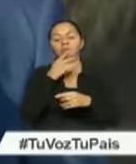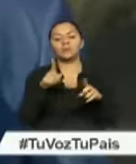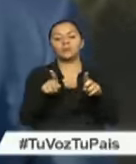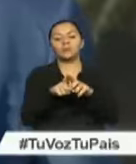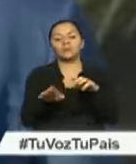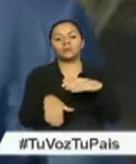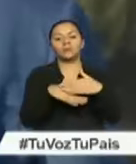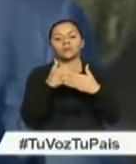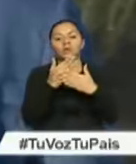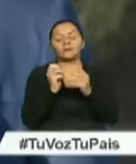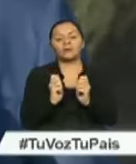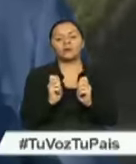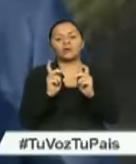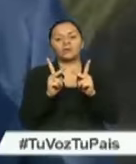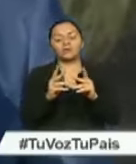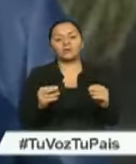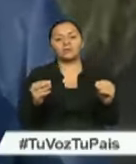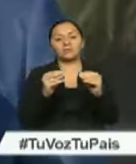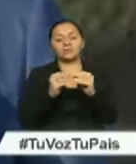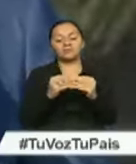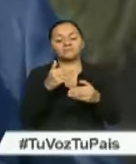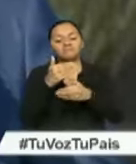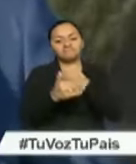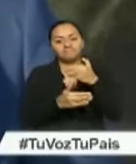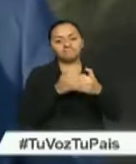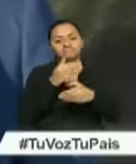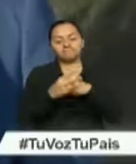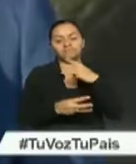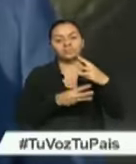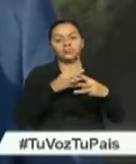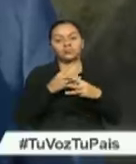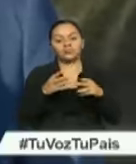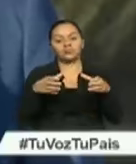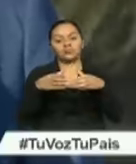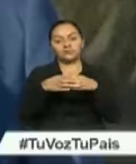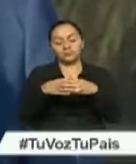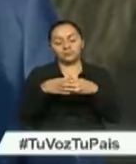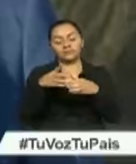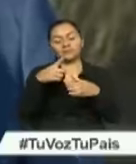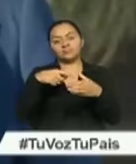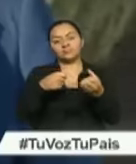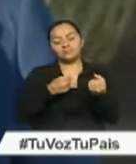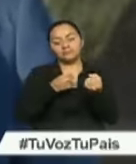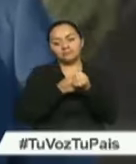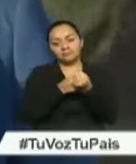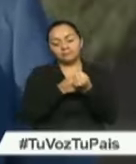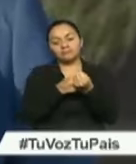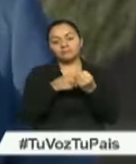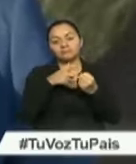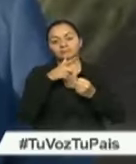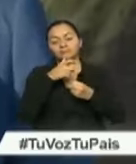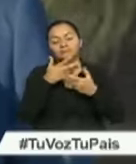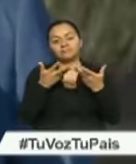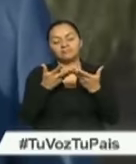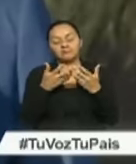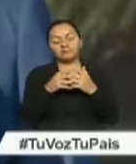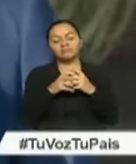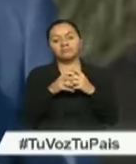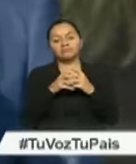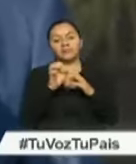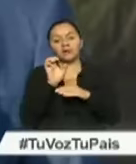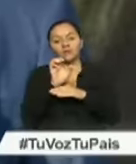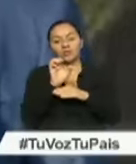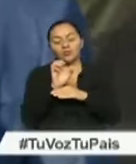nuevas oportunidades que esto abre para el planeta, porque la contribución que hace, por supuesto,